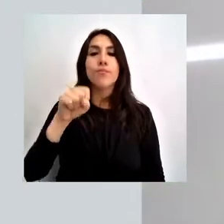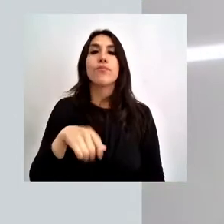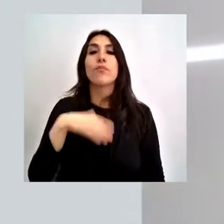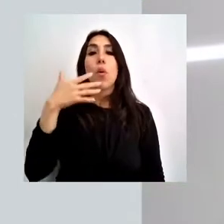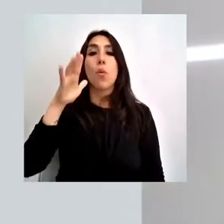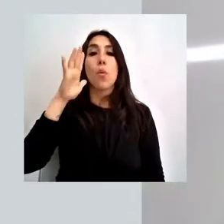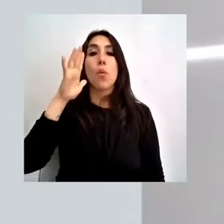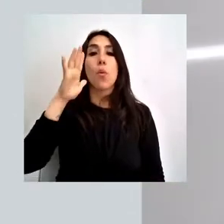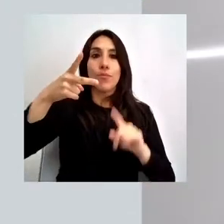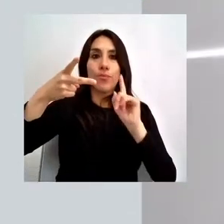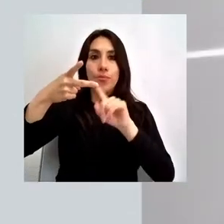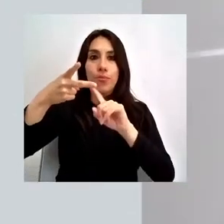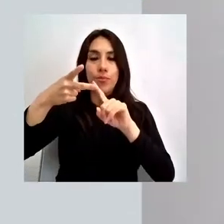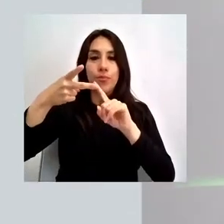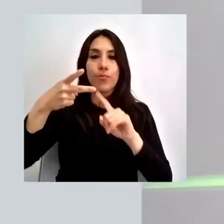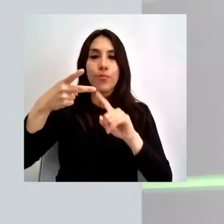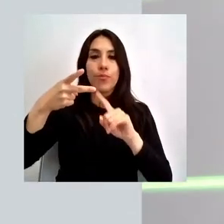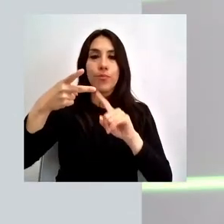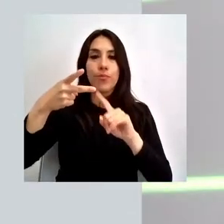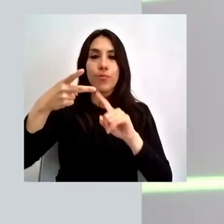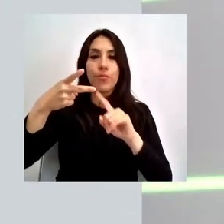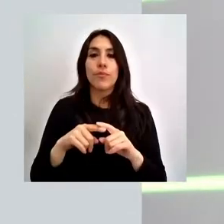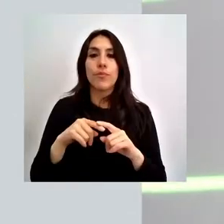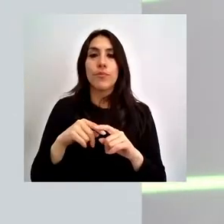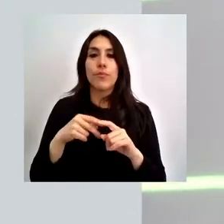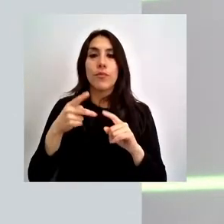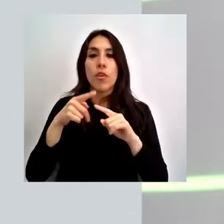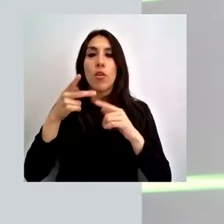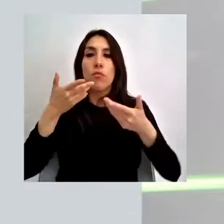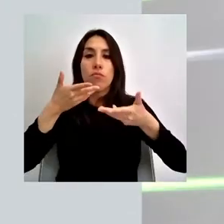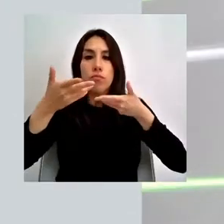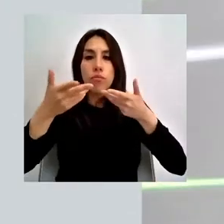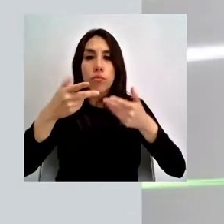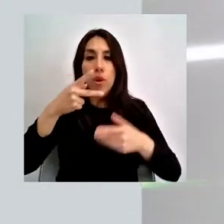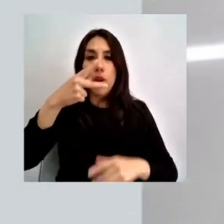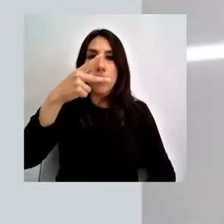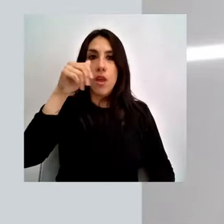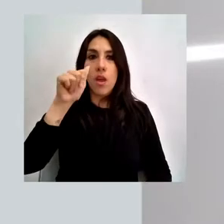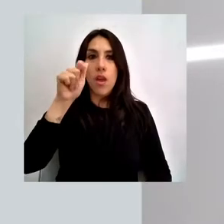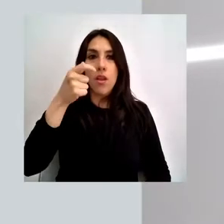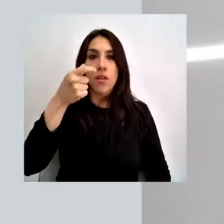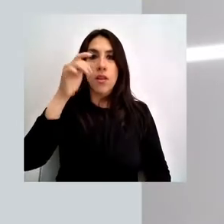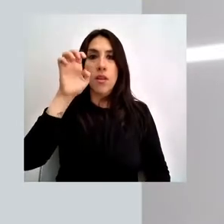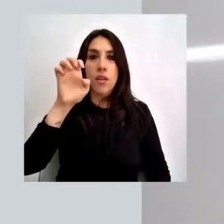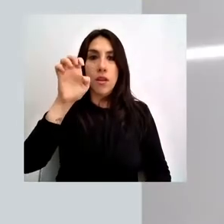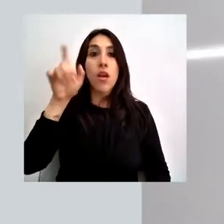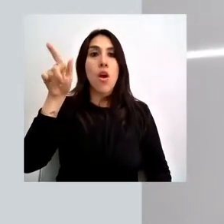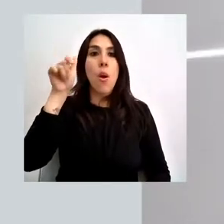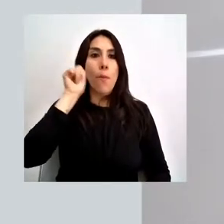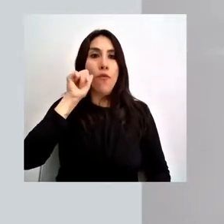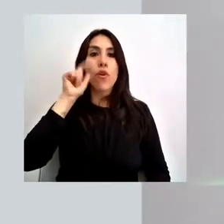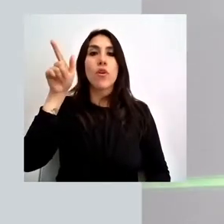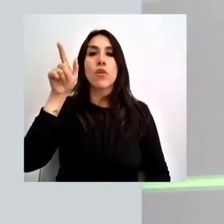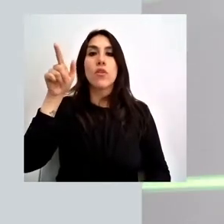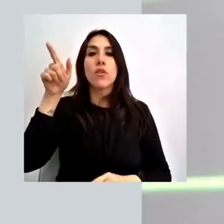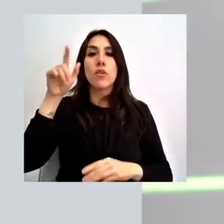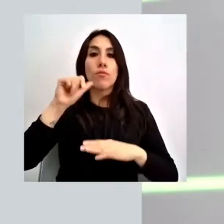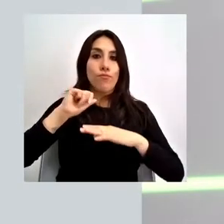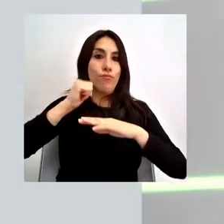conversaremos con kate nash fundadora y ceo de perfiles page